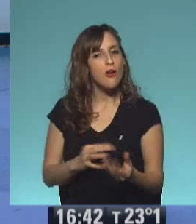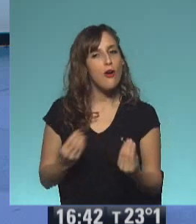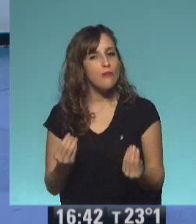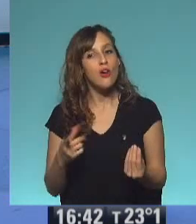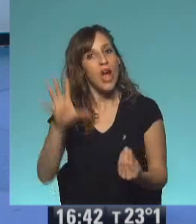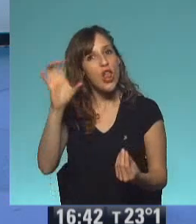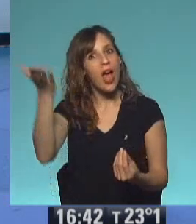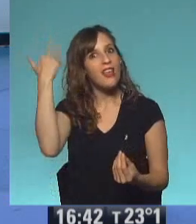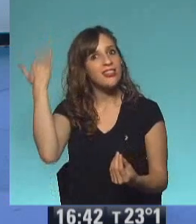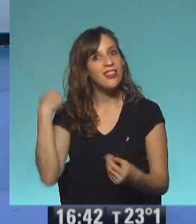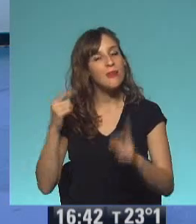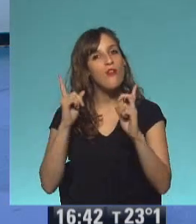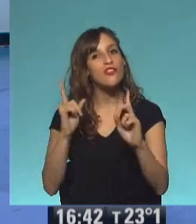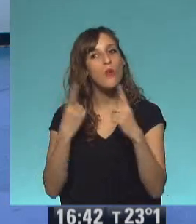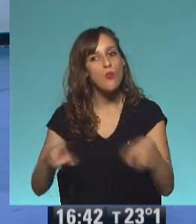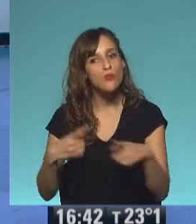próximo duro